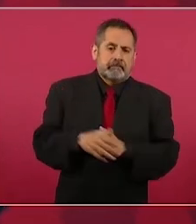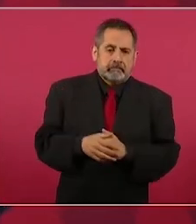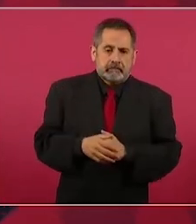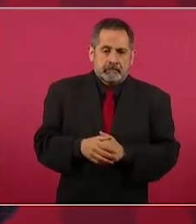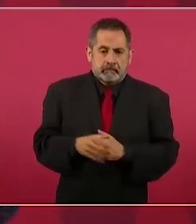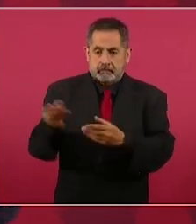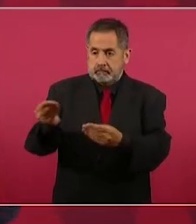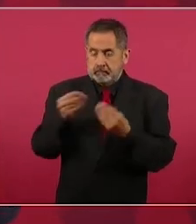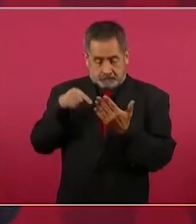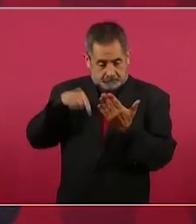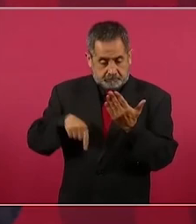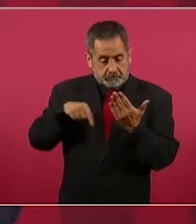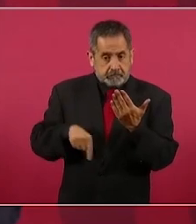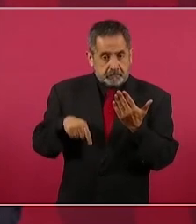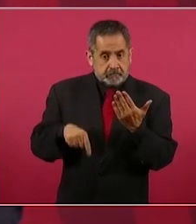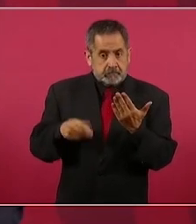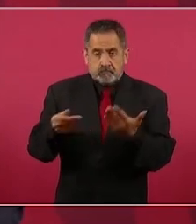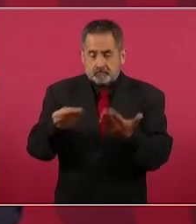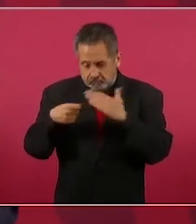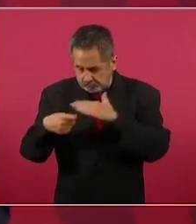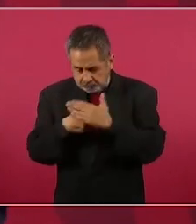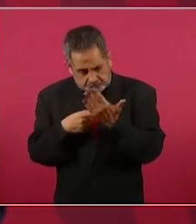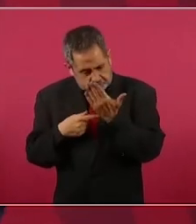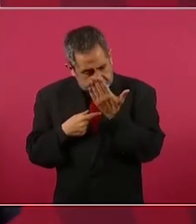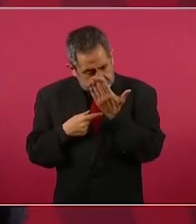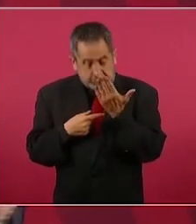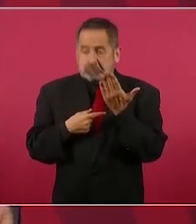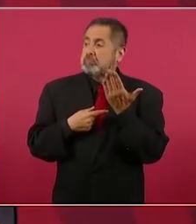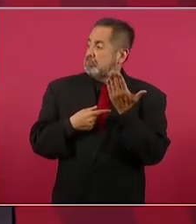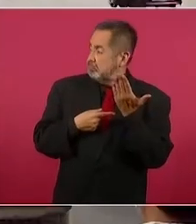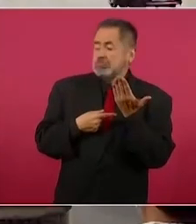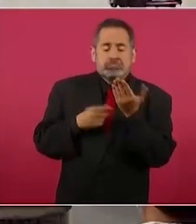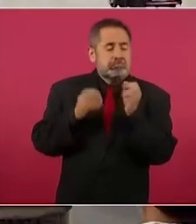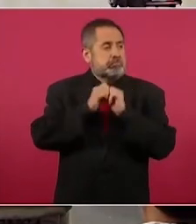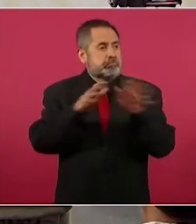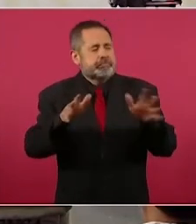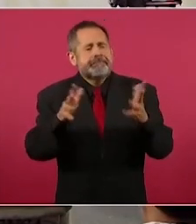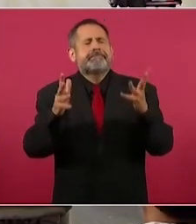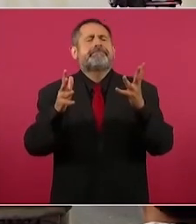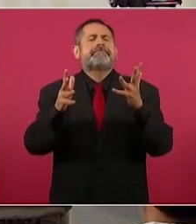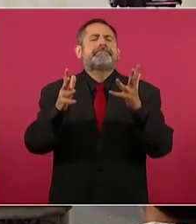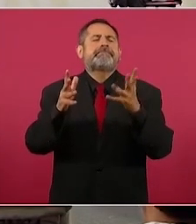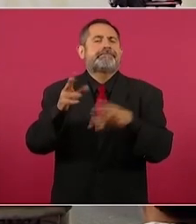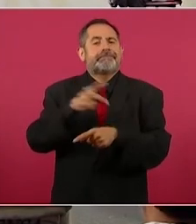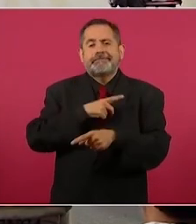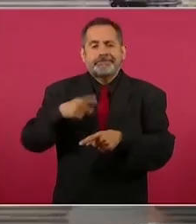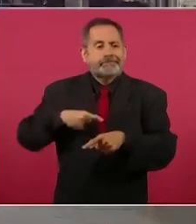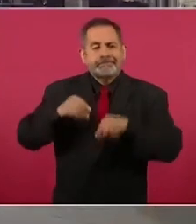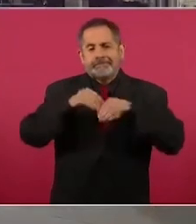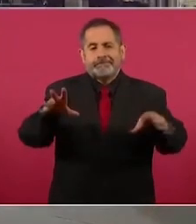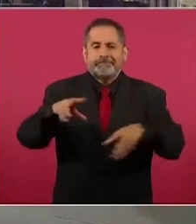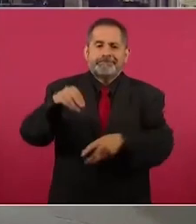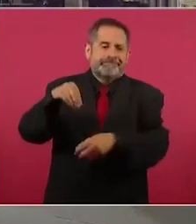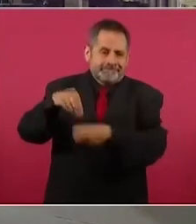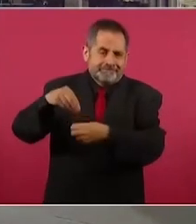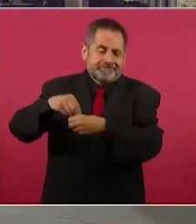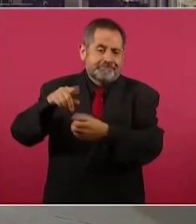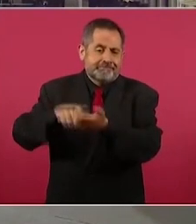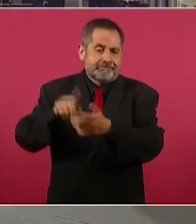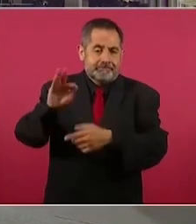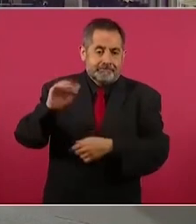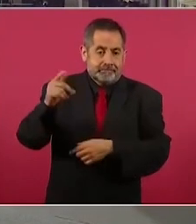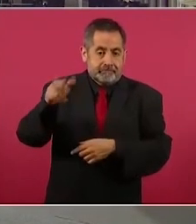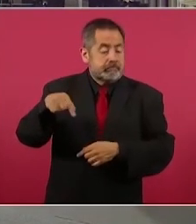llegó aquí y se dio a conocer. ¿Quién publicó esa información?